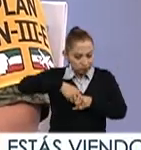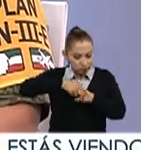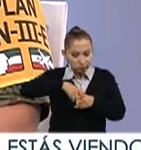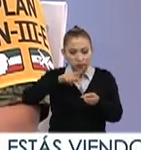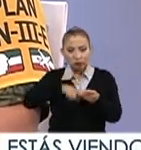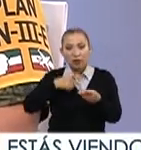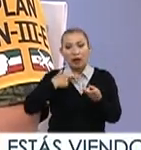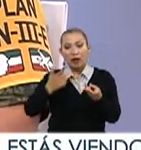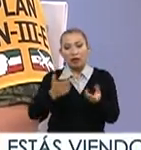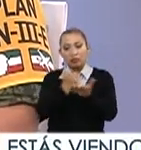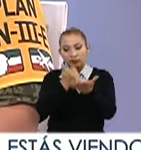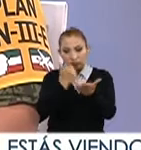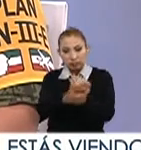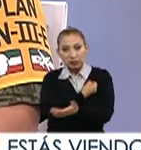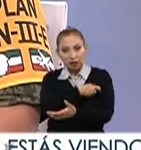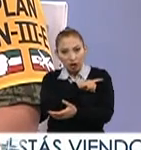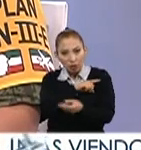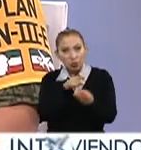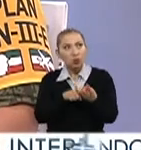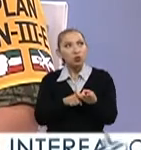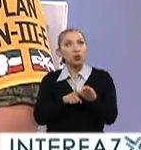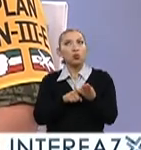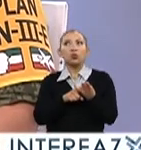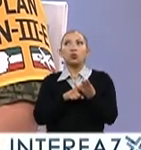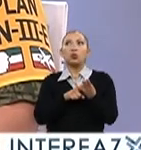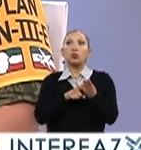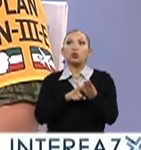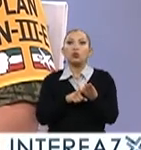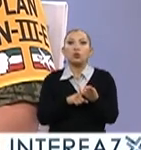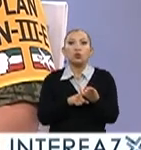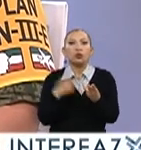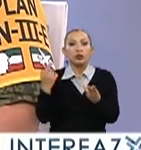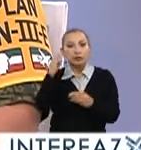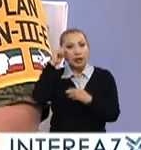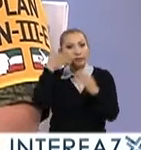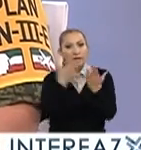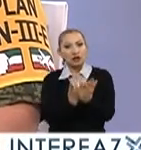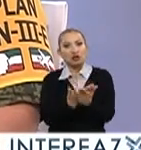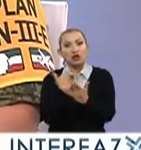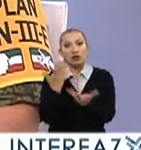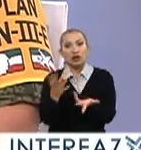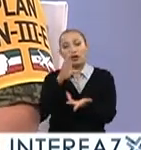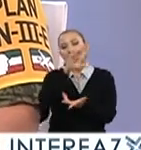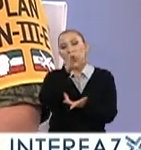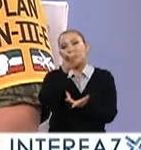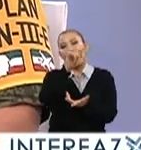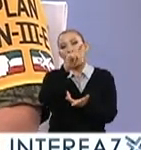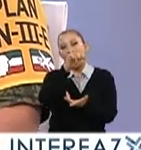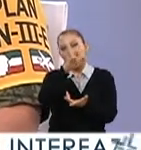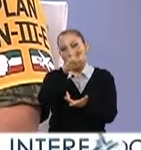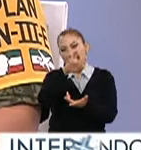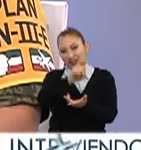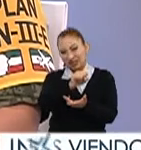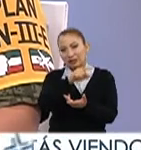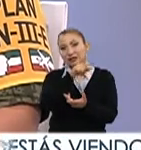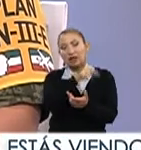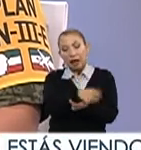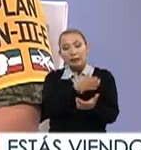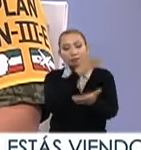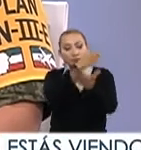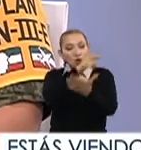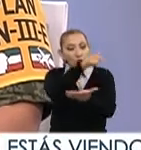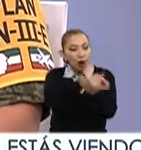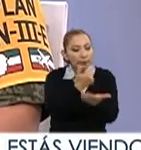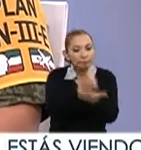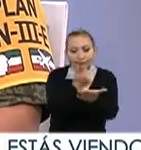de intendencia, sanidad y de el servicio de zapadores a el área de afectación